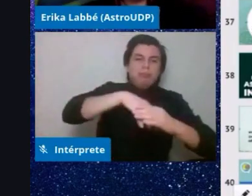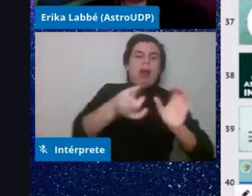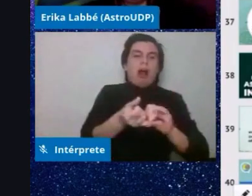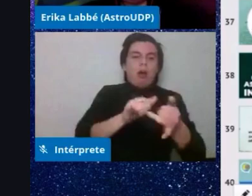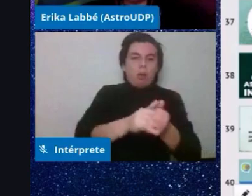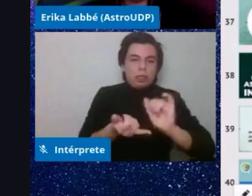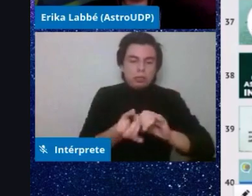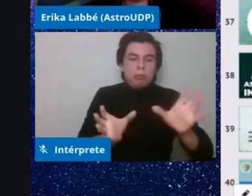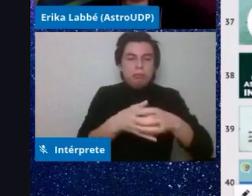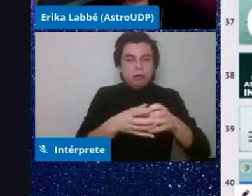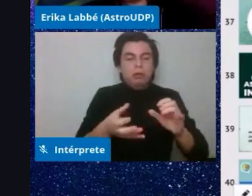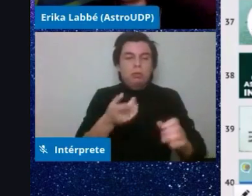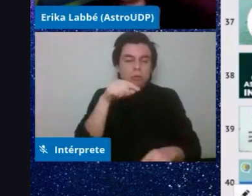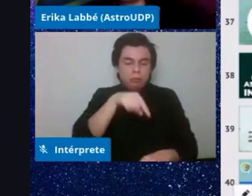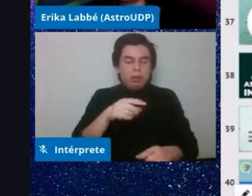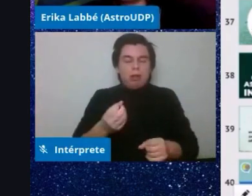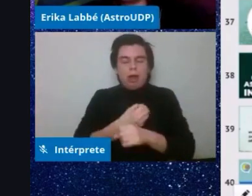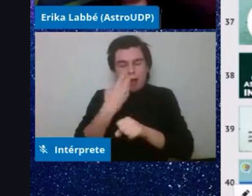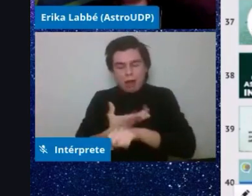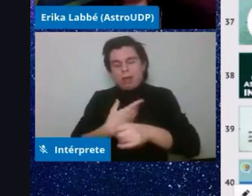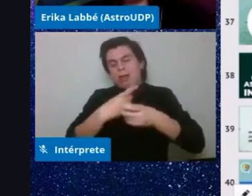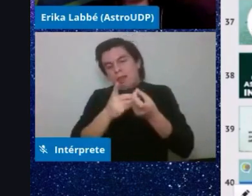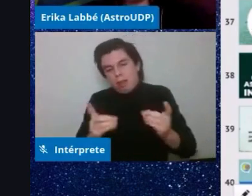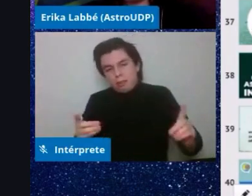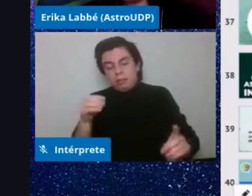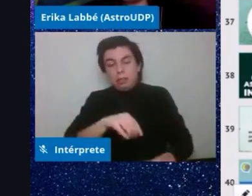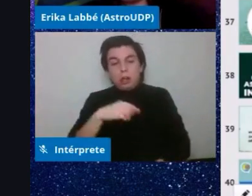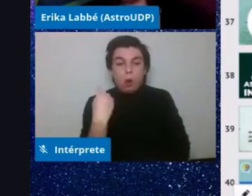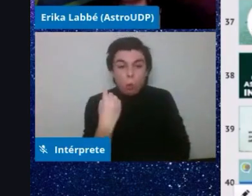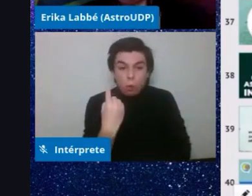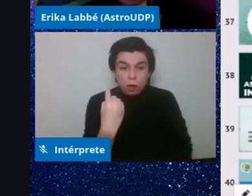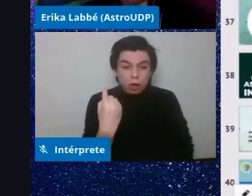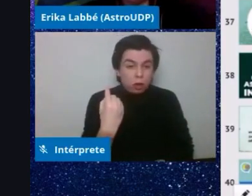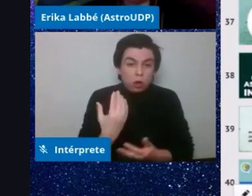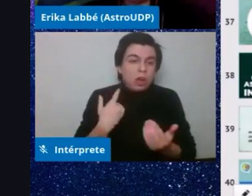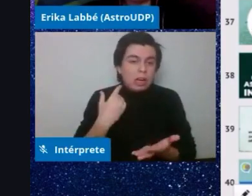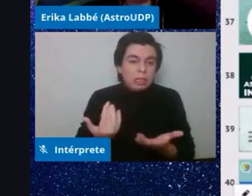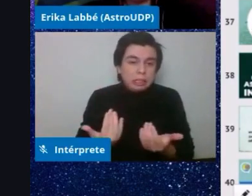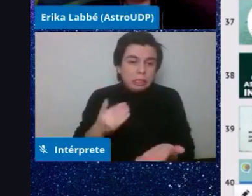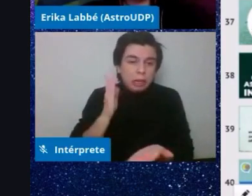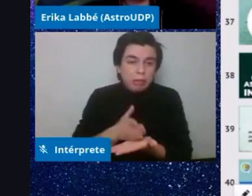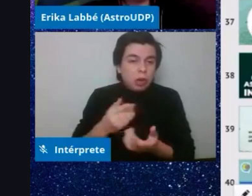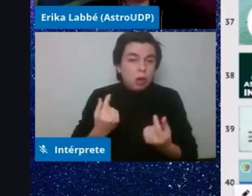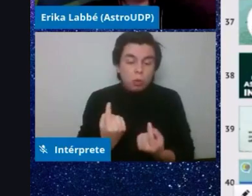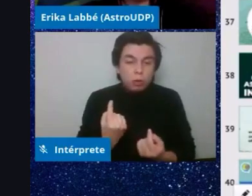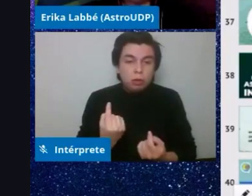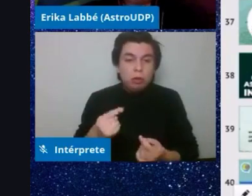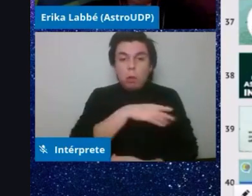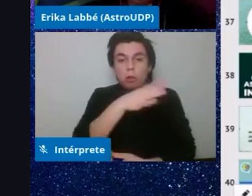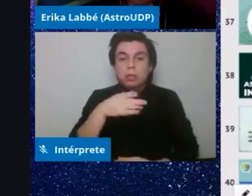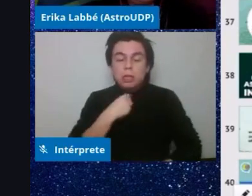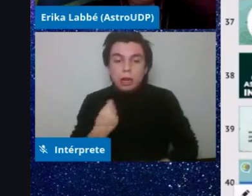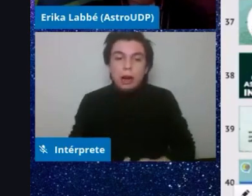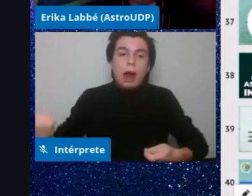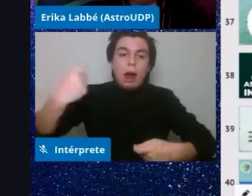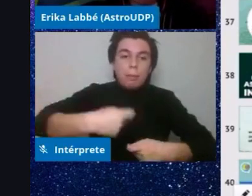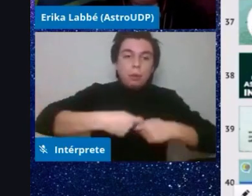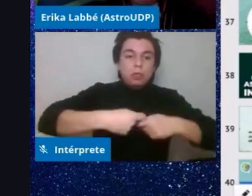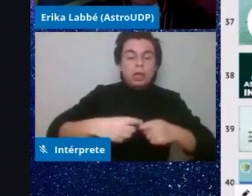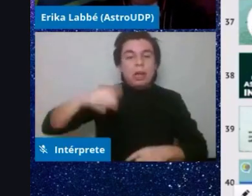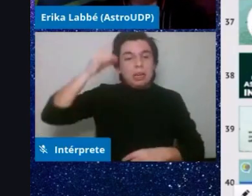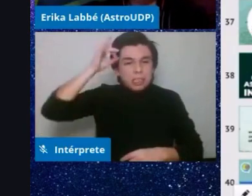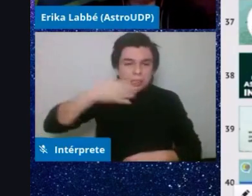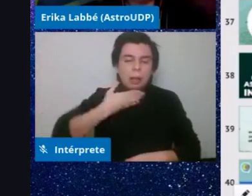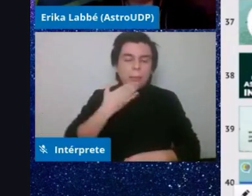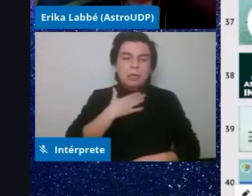les digo, es bien diverso y en realidad la única condición es que quieran aportar algo, que quieran saber algo también, que quieran